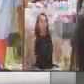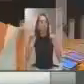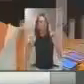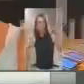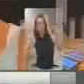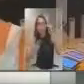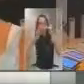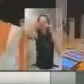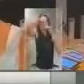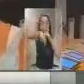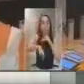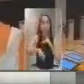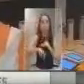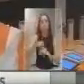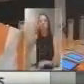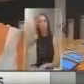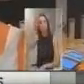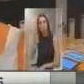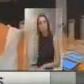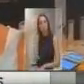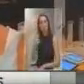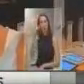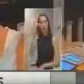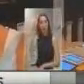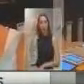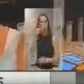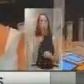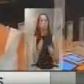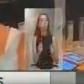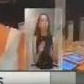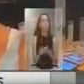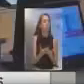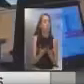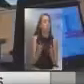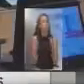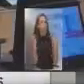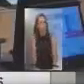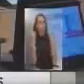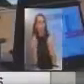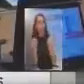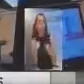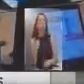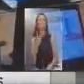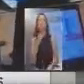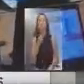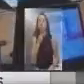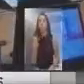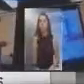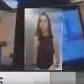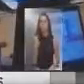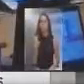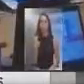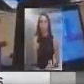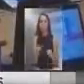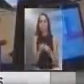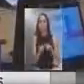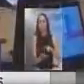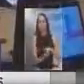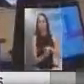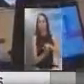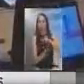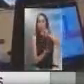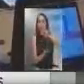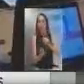para eso me encantaría. ¿Para un adulto, cómo se llama, entretención? Me parece bien. Que a mí me gusta eso, me gusta igual que los aviones, eso